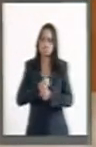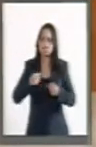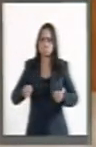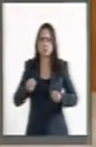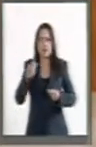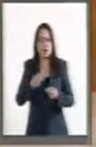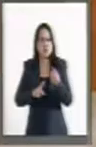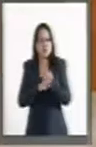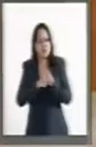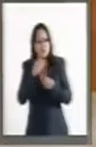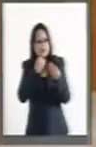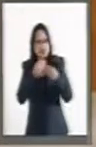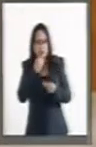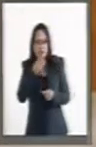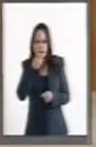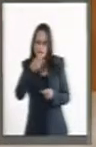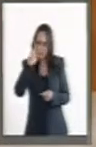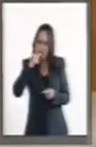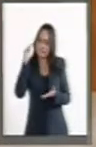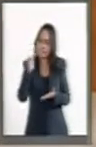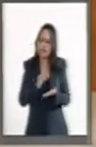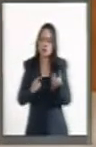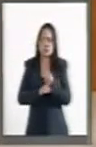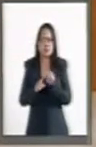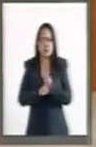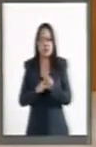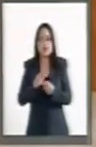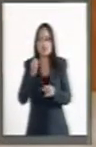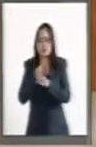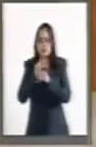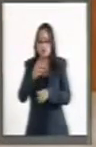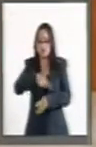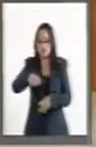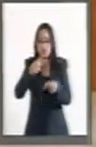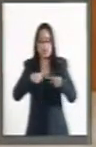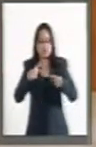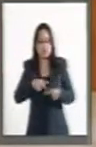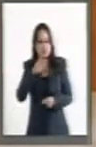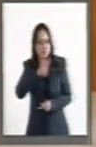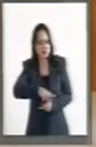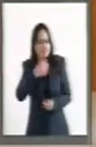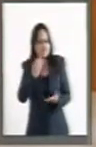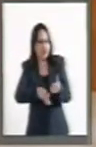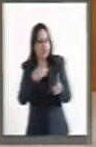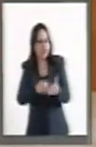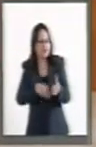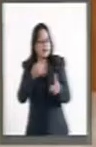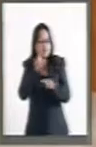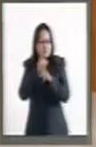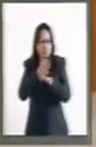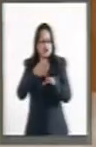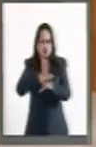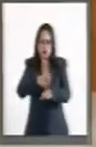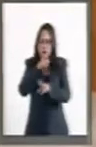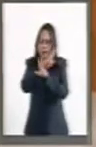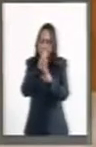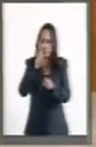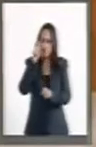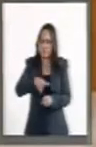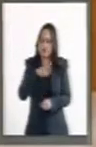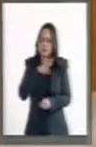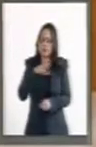trastornos alimenticios. Darle información a la gente. Nos falta mucha educación en esta materia. Tenemos muy